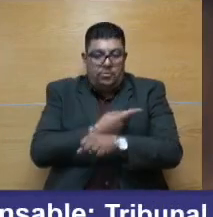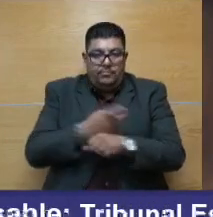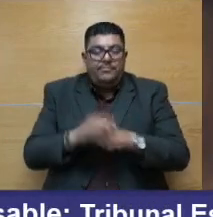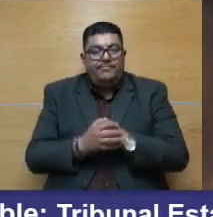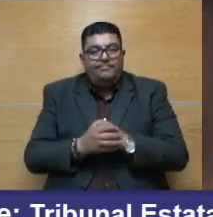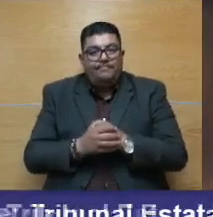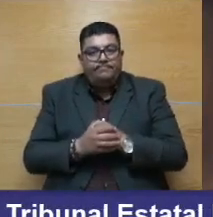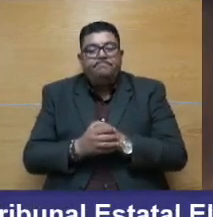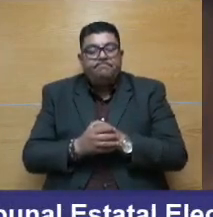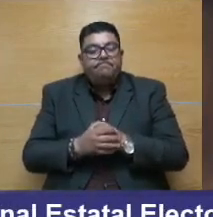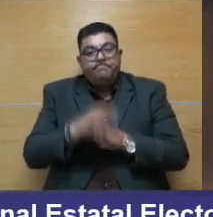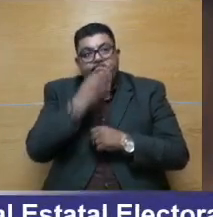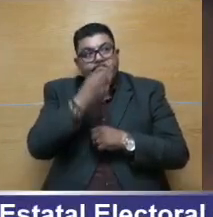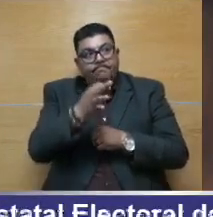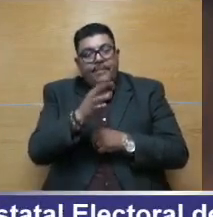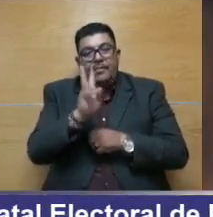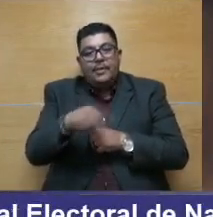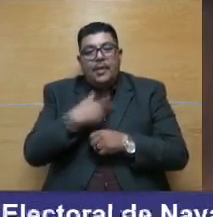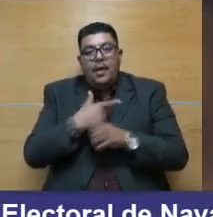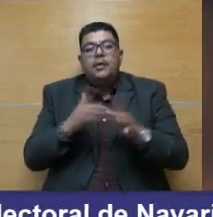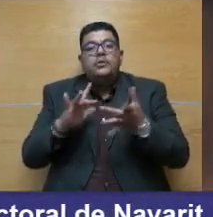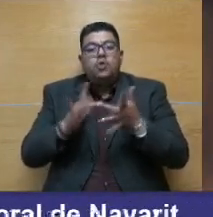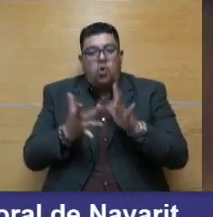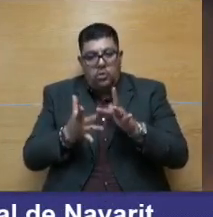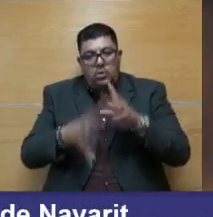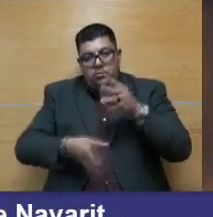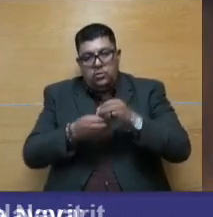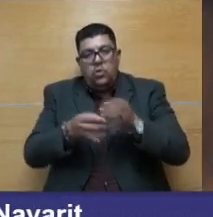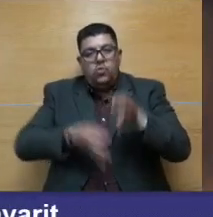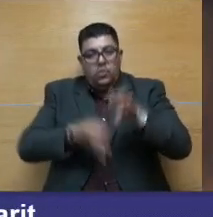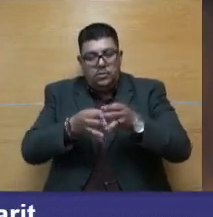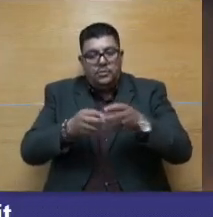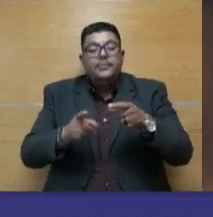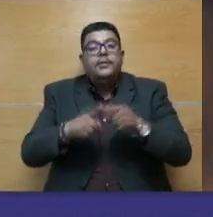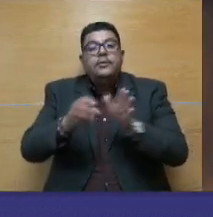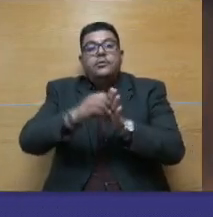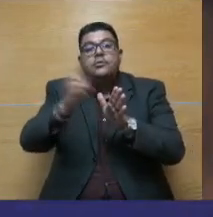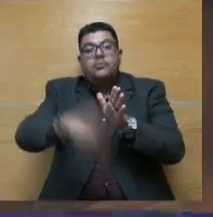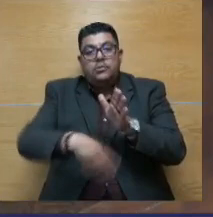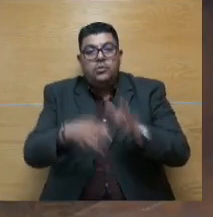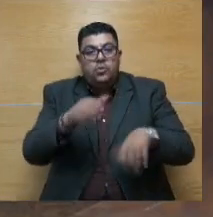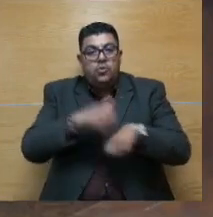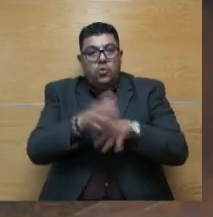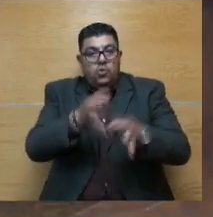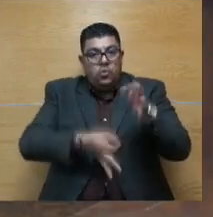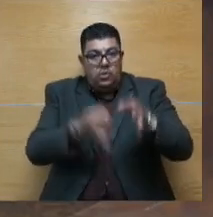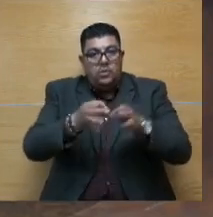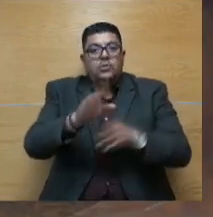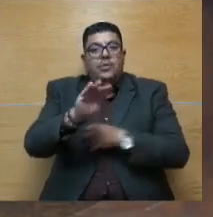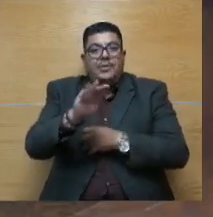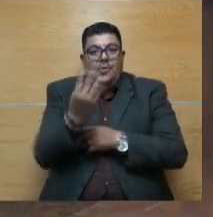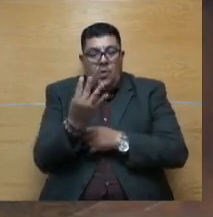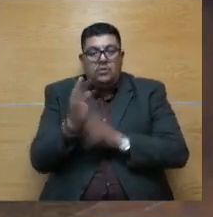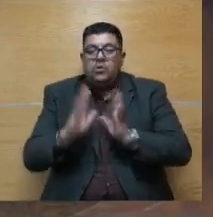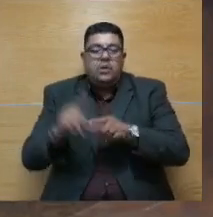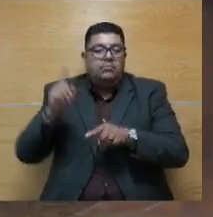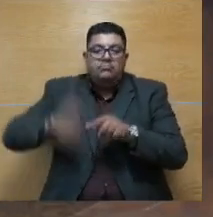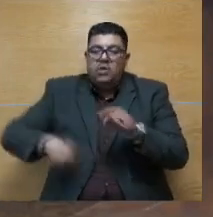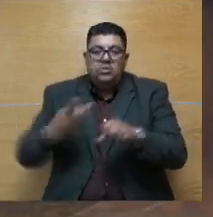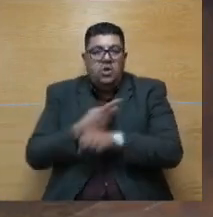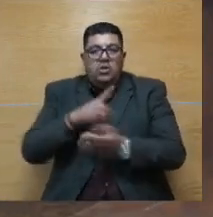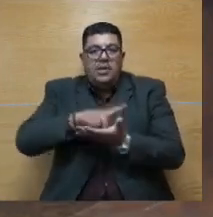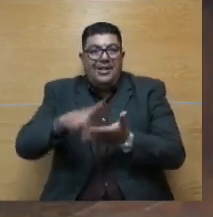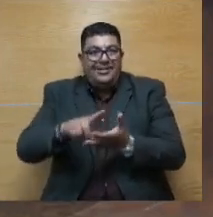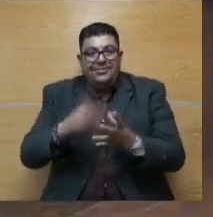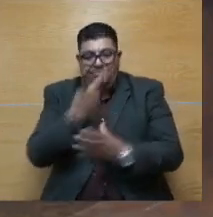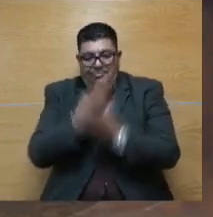propone acumular los expedientes Al haber conexidad entre ellos desechar el juicio de la ciudadanía 94 por precu del derecho de acción al presentarse